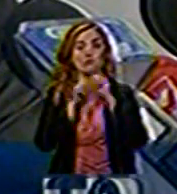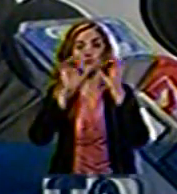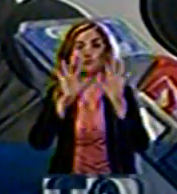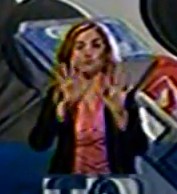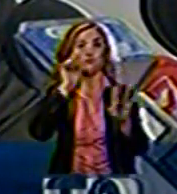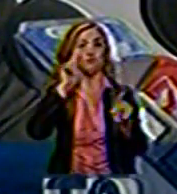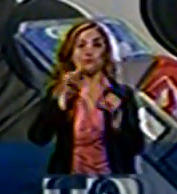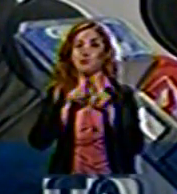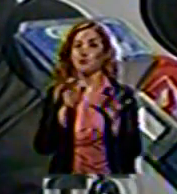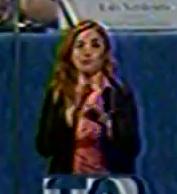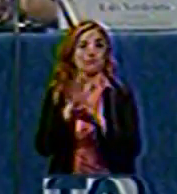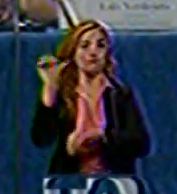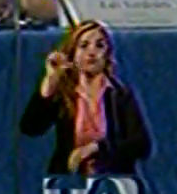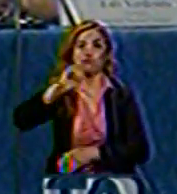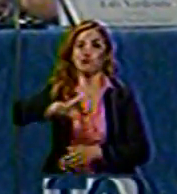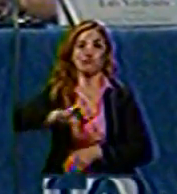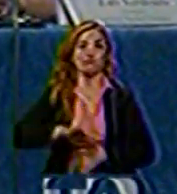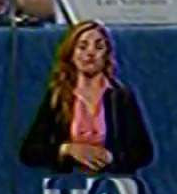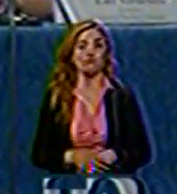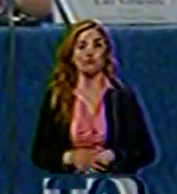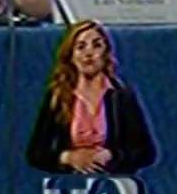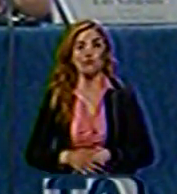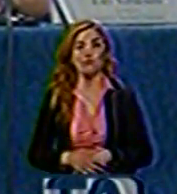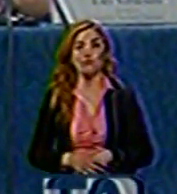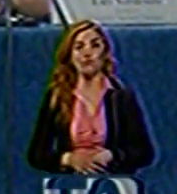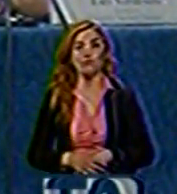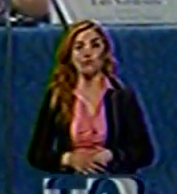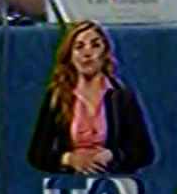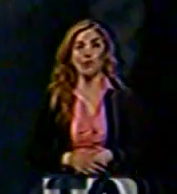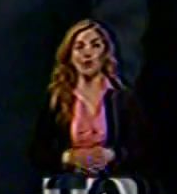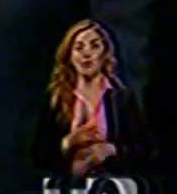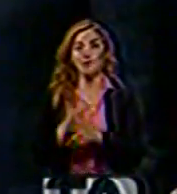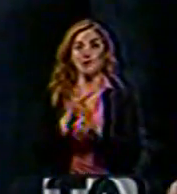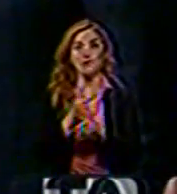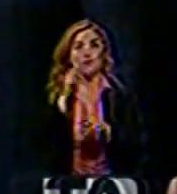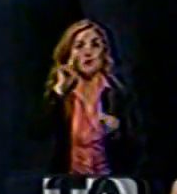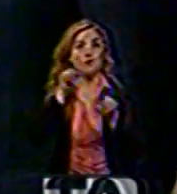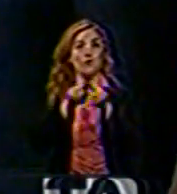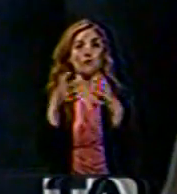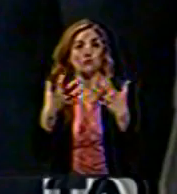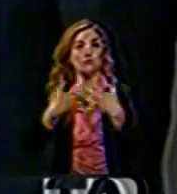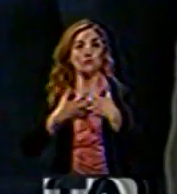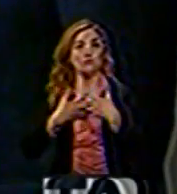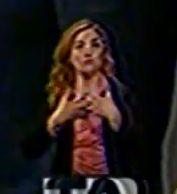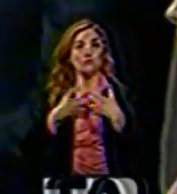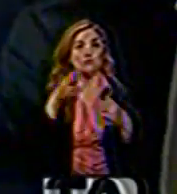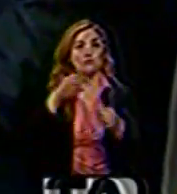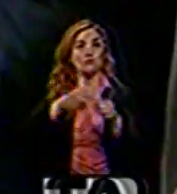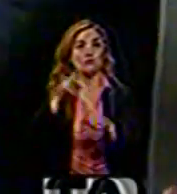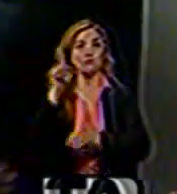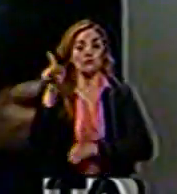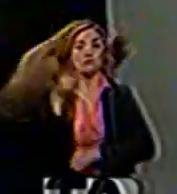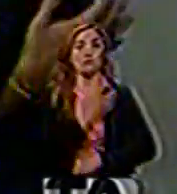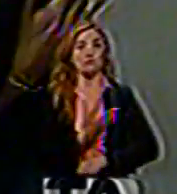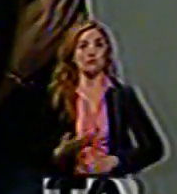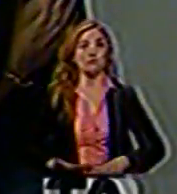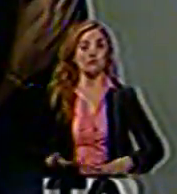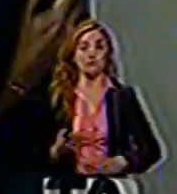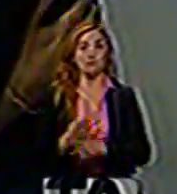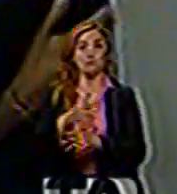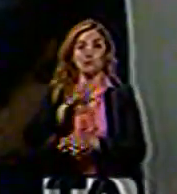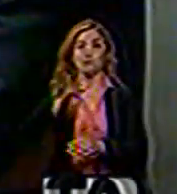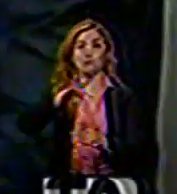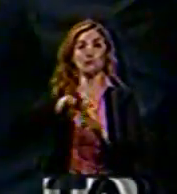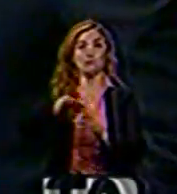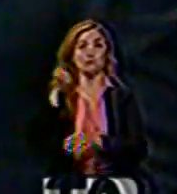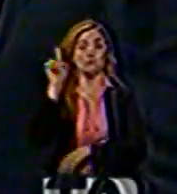no debe funcionar más. Es decir, no se sentían parte del consenso para que Diana Atamaín se convierta en la presidenta